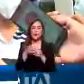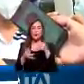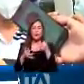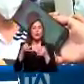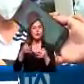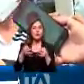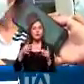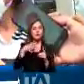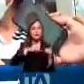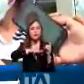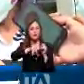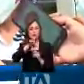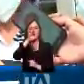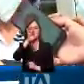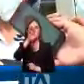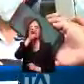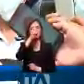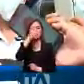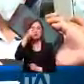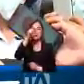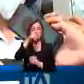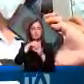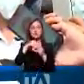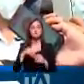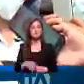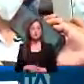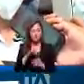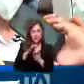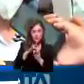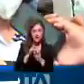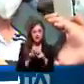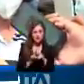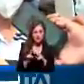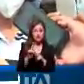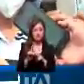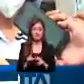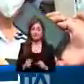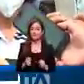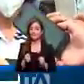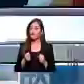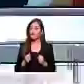que hablamos de un atraco de 900 millones de dólares. Es decir, que el riesgo de fuga es muy alto.